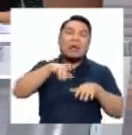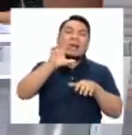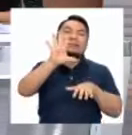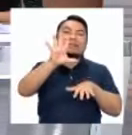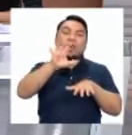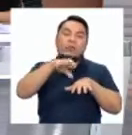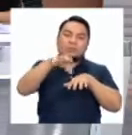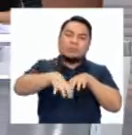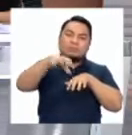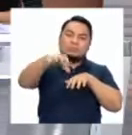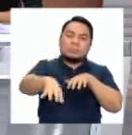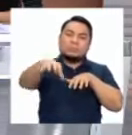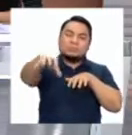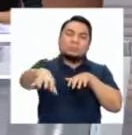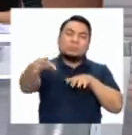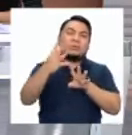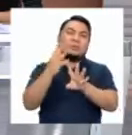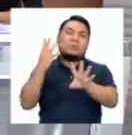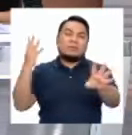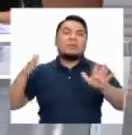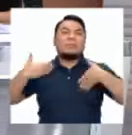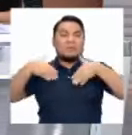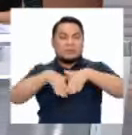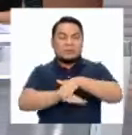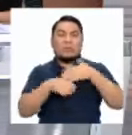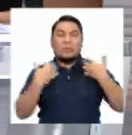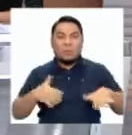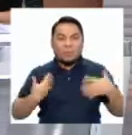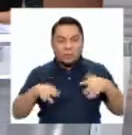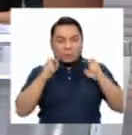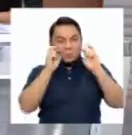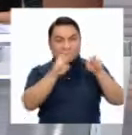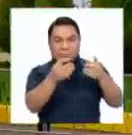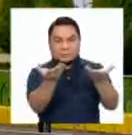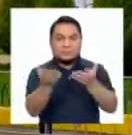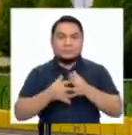largo para poder ingresar. Tenemos las impresionantes imágenes.